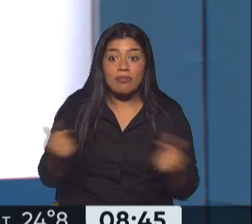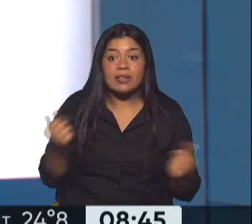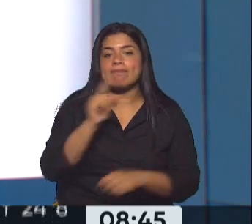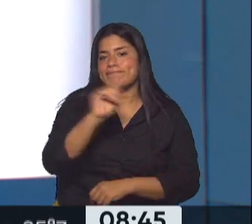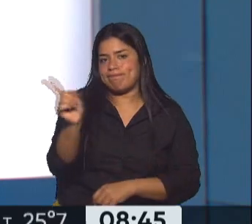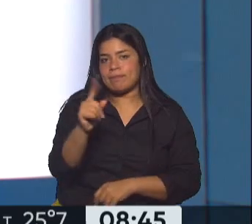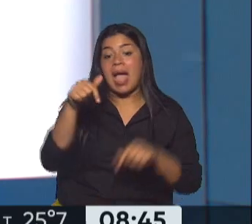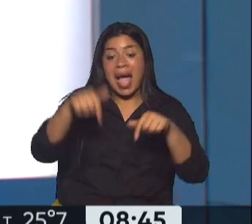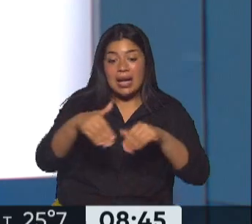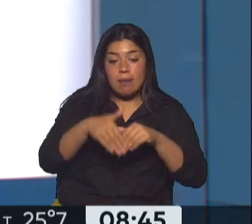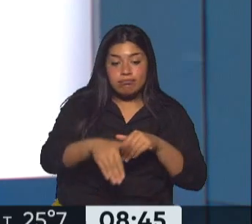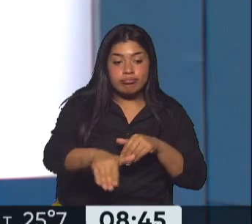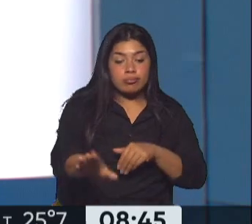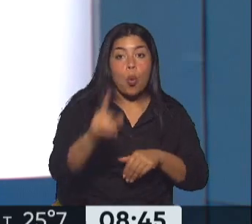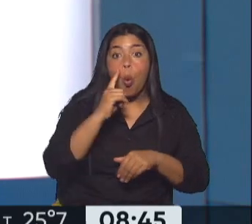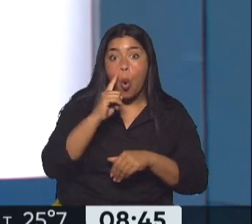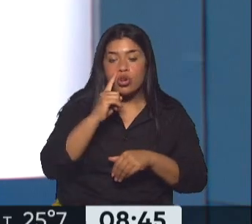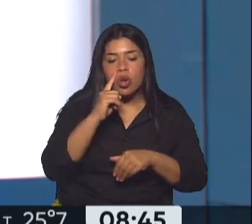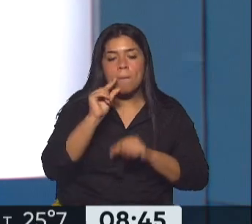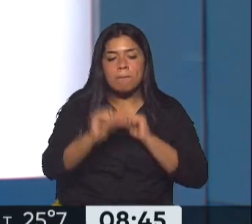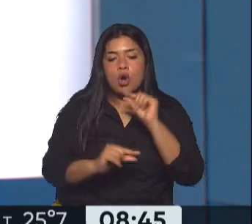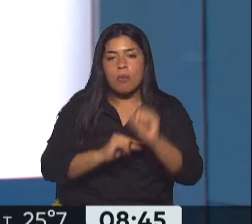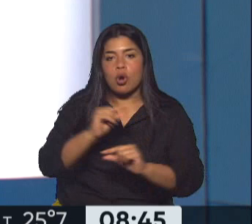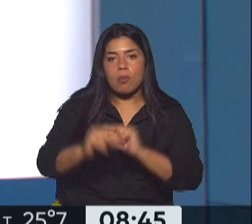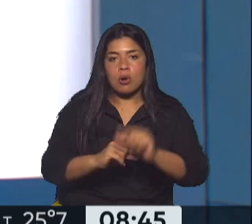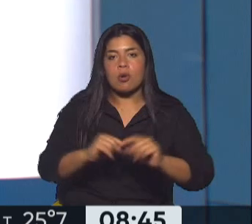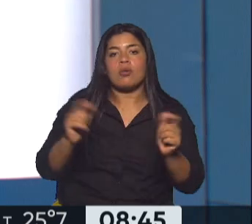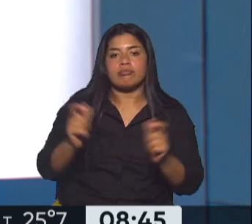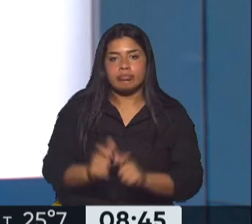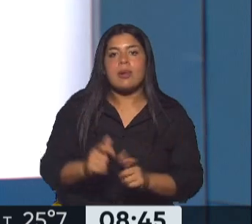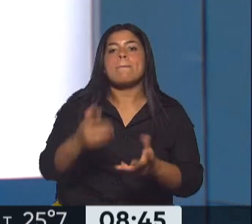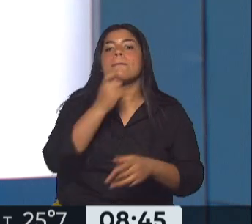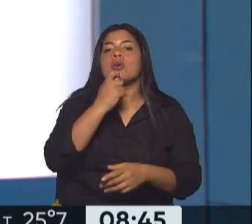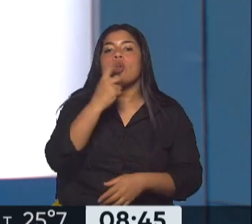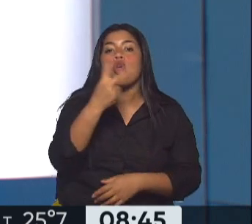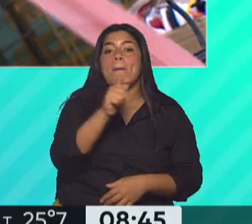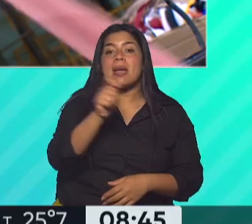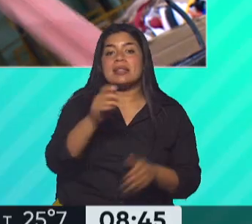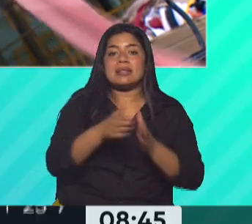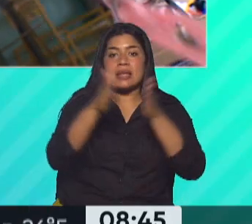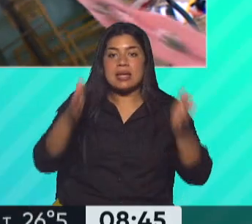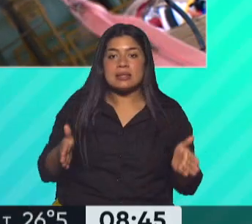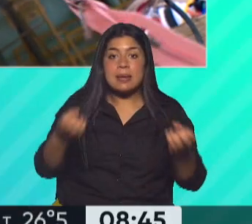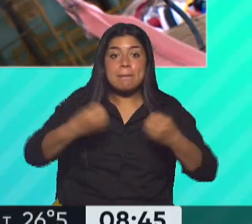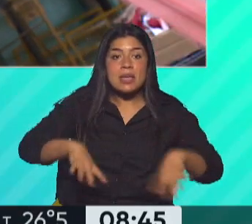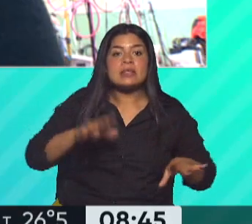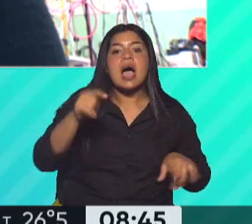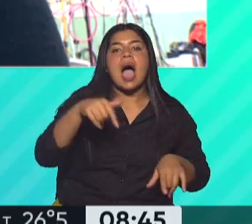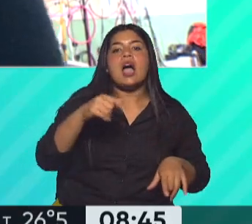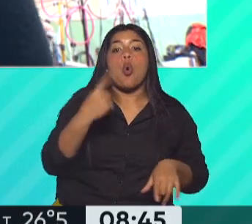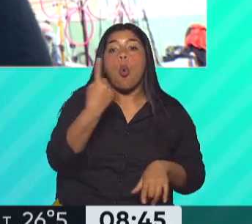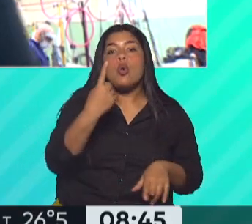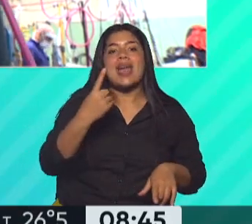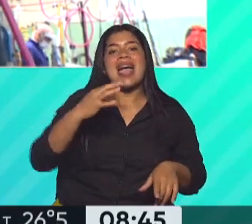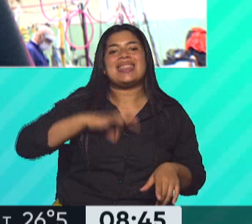va a ir bajando. Es decir, por ejemplo, los primeros 2 meses te dan una indemnización y el 75% de la otra. Por eso no va a